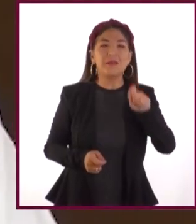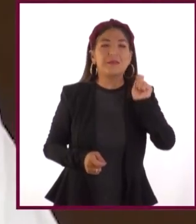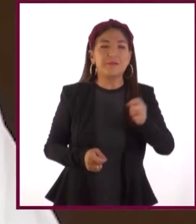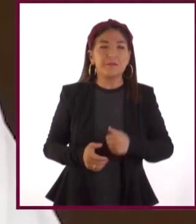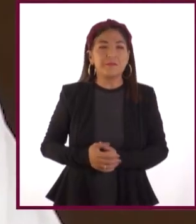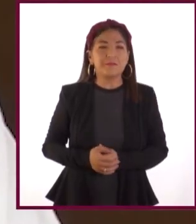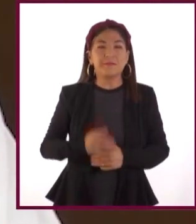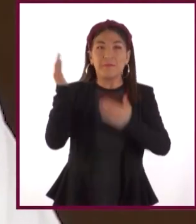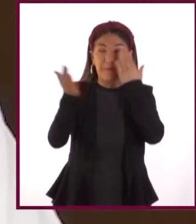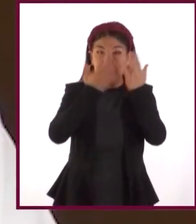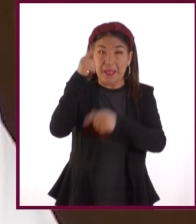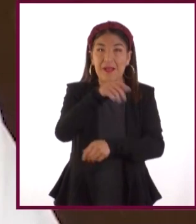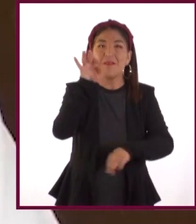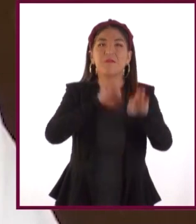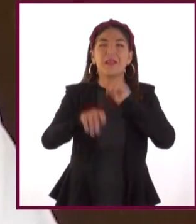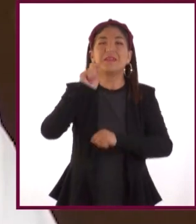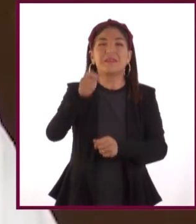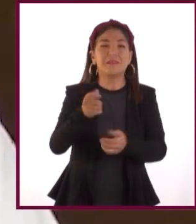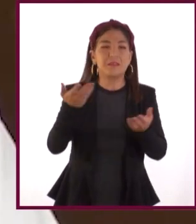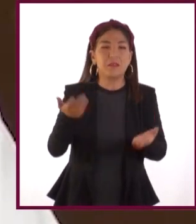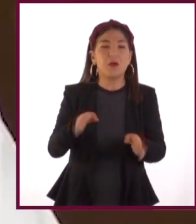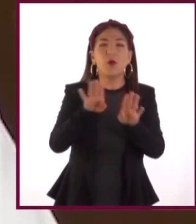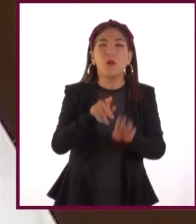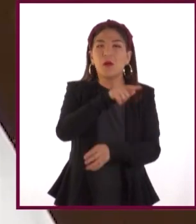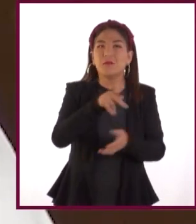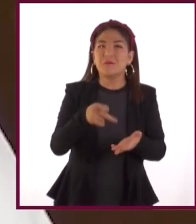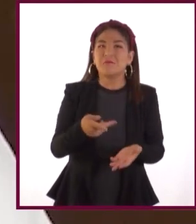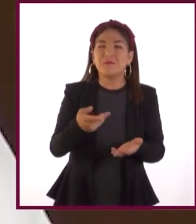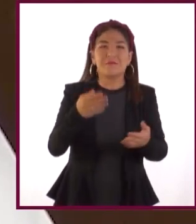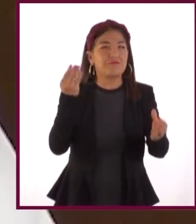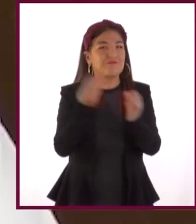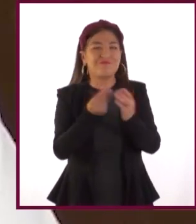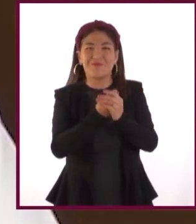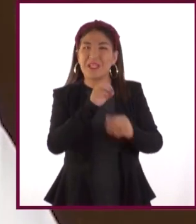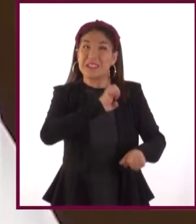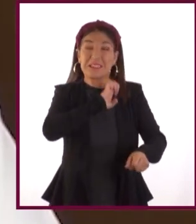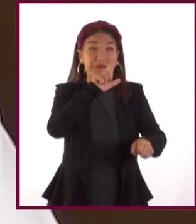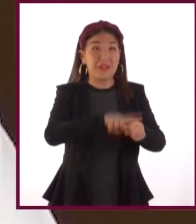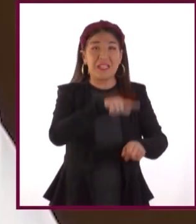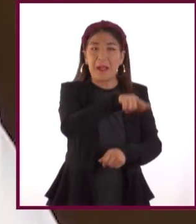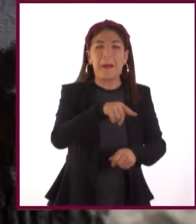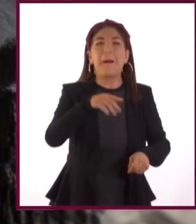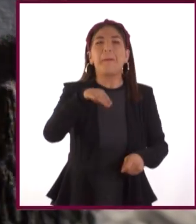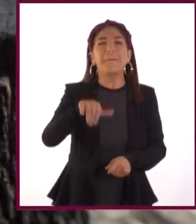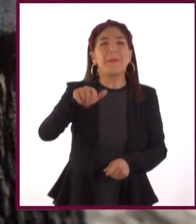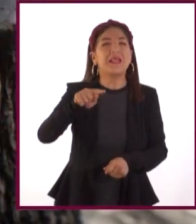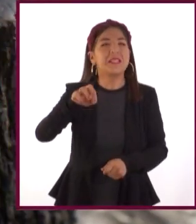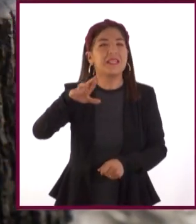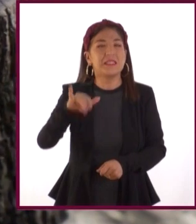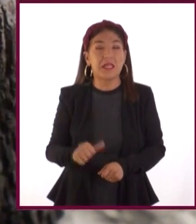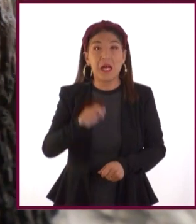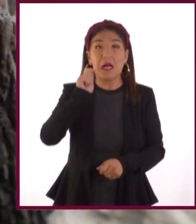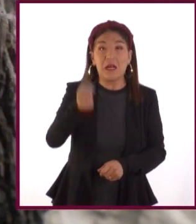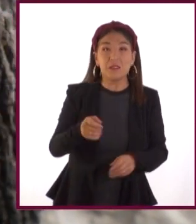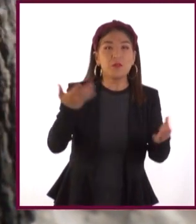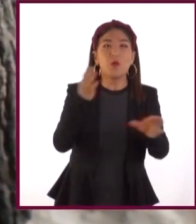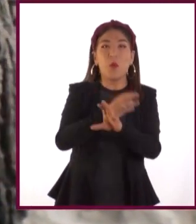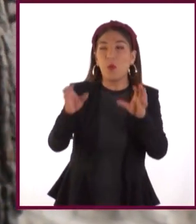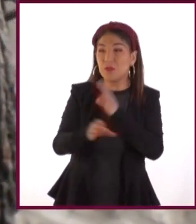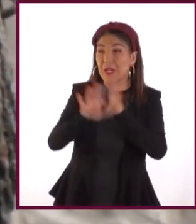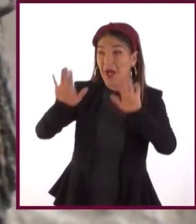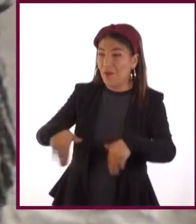kilogramos, y el peso, sus unidades son newtons en el sistema internacional. ¿Y cuál sería entonces la diferencia intrínseca